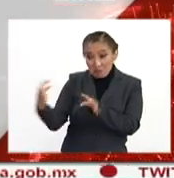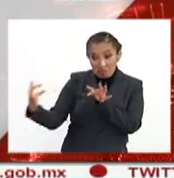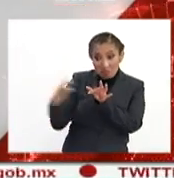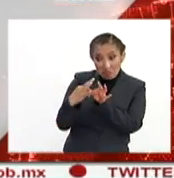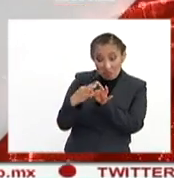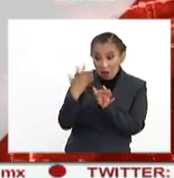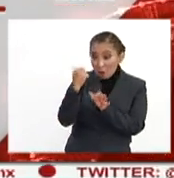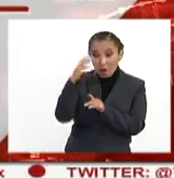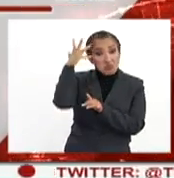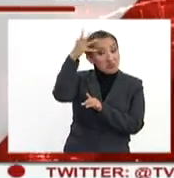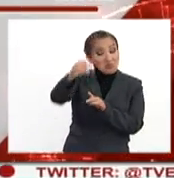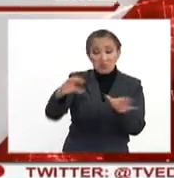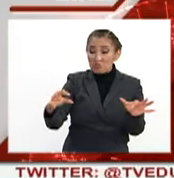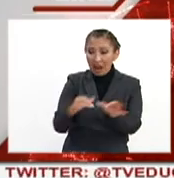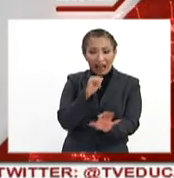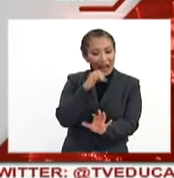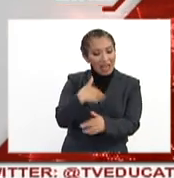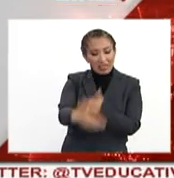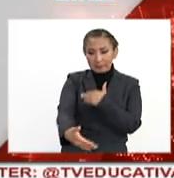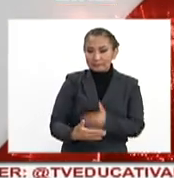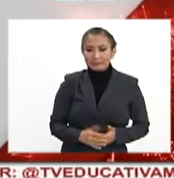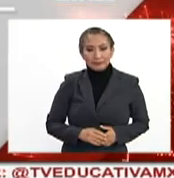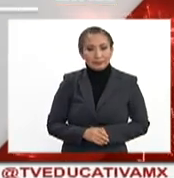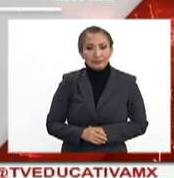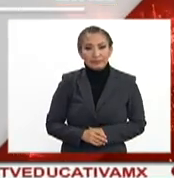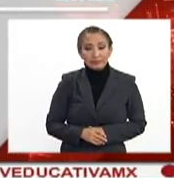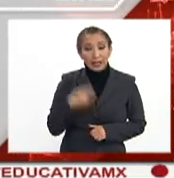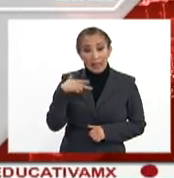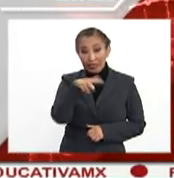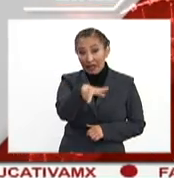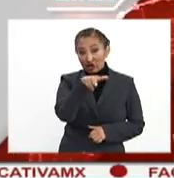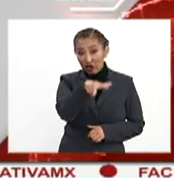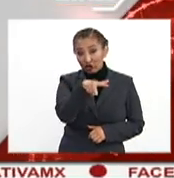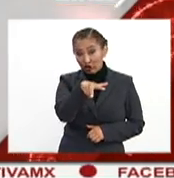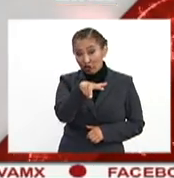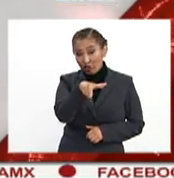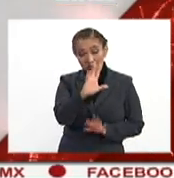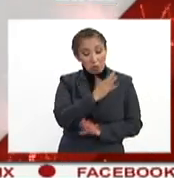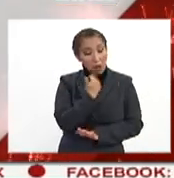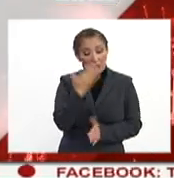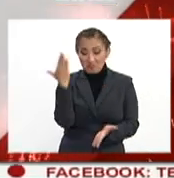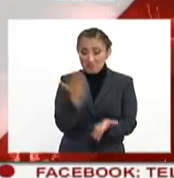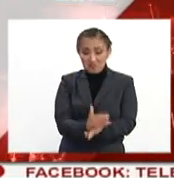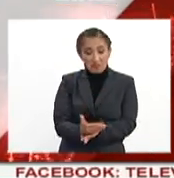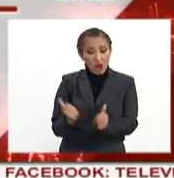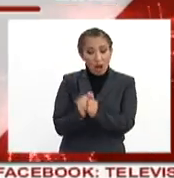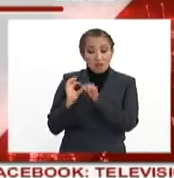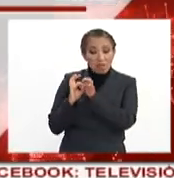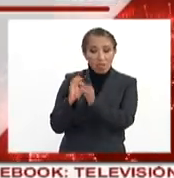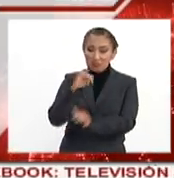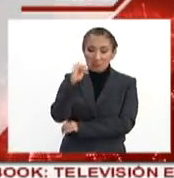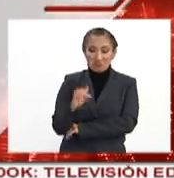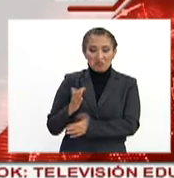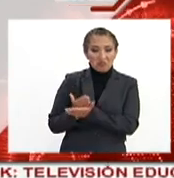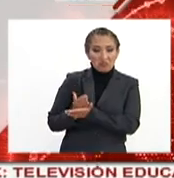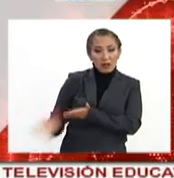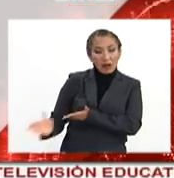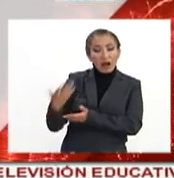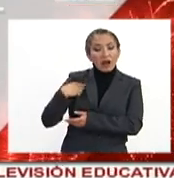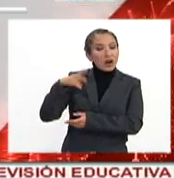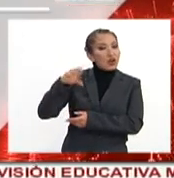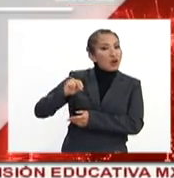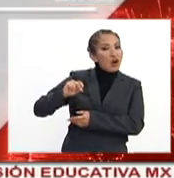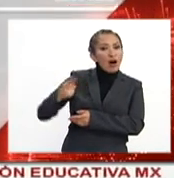compromiso hacia adelante. En el 18 no vamos a ir con ellos. No